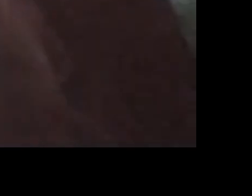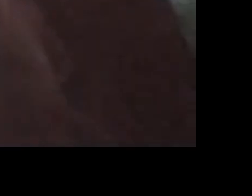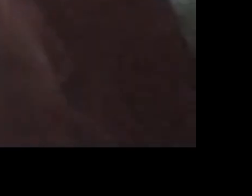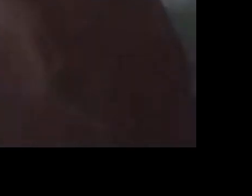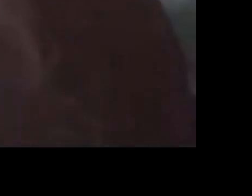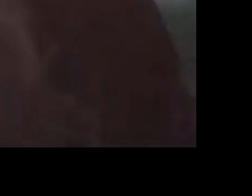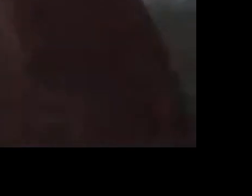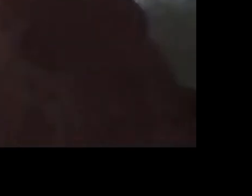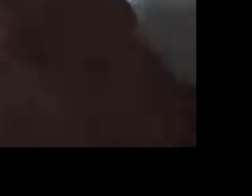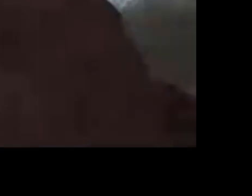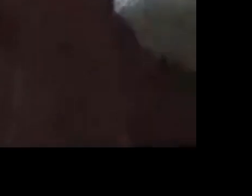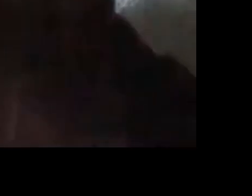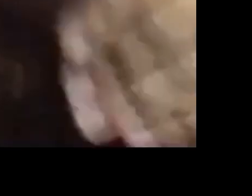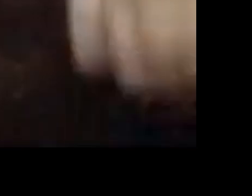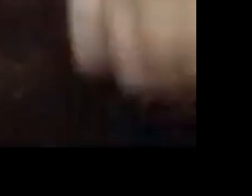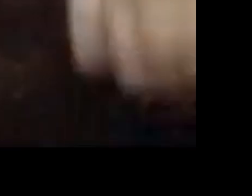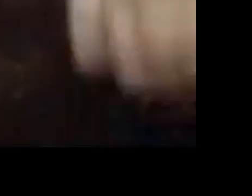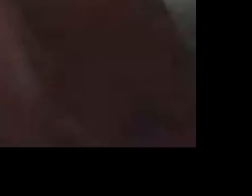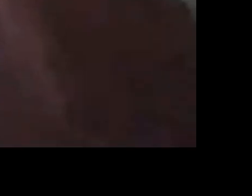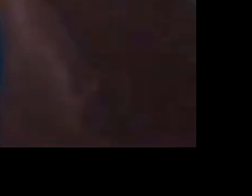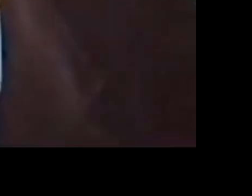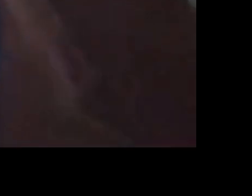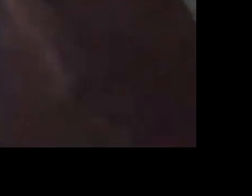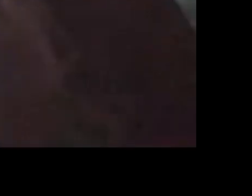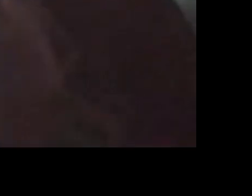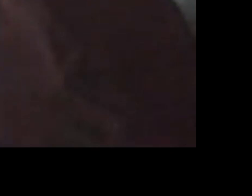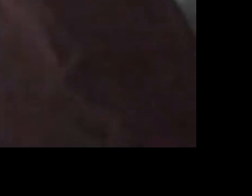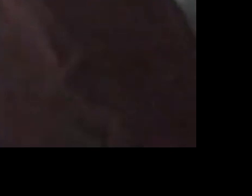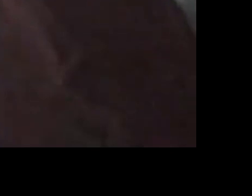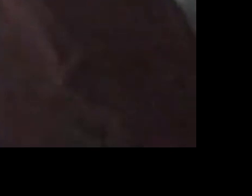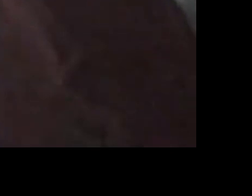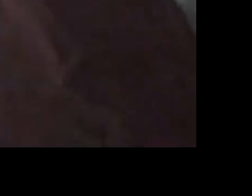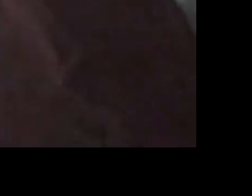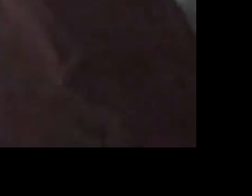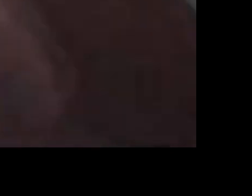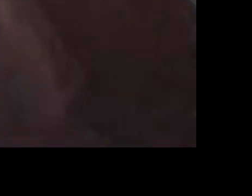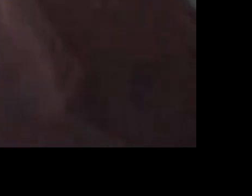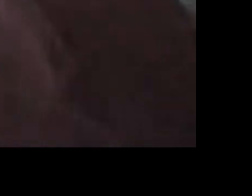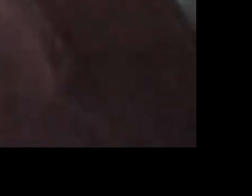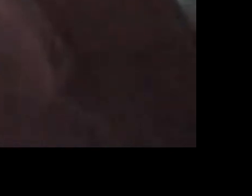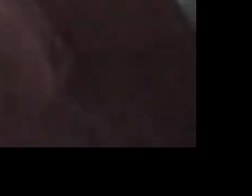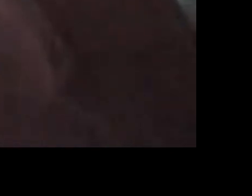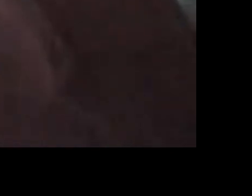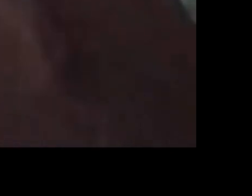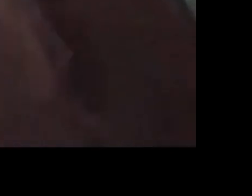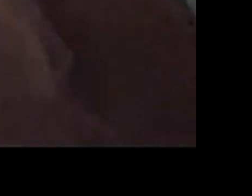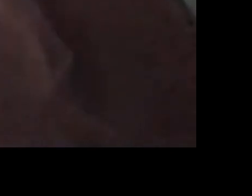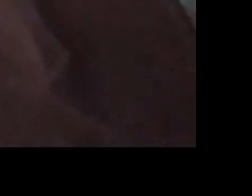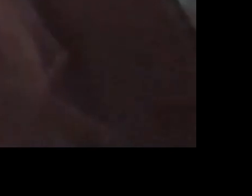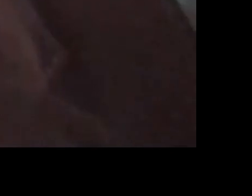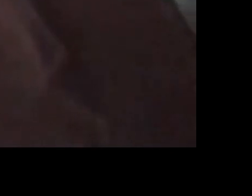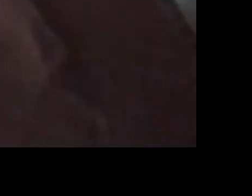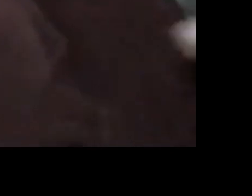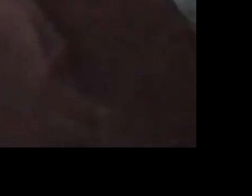por el diseño de esta amnistía. Y entonces, de vuelta, si estamos en una hipótesis de APOC, hay que ver si es una operación formalmente apócrifa o